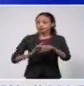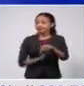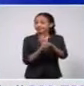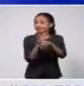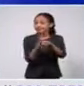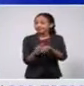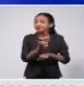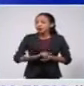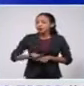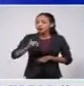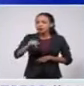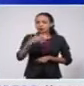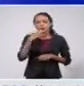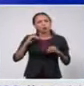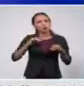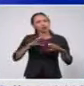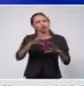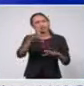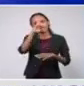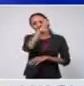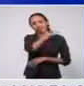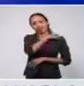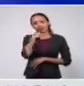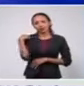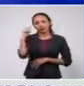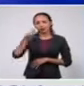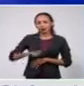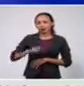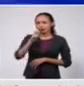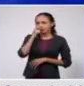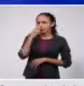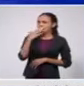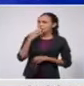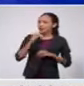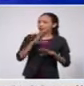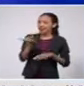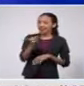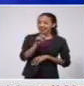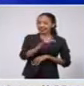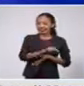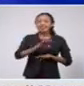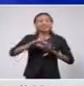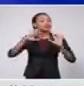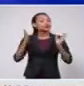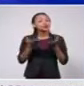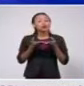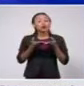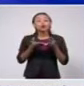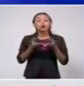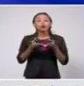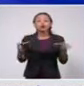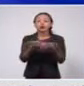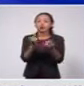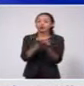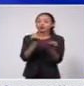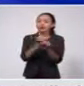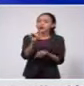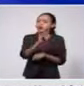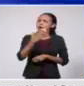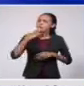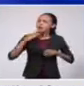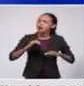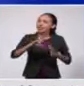Doctor, muy buenos días. Buenos días, Gisela, a ti, a todo el equipo que nos acompaña, a la intérprete de lenguas de